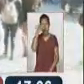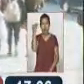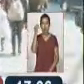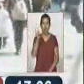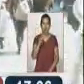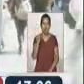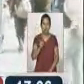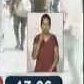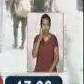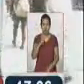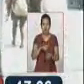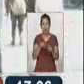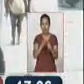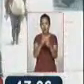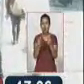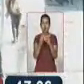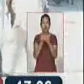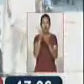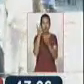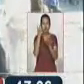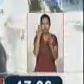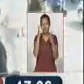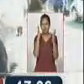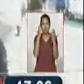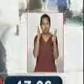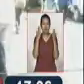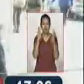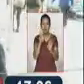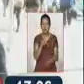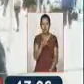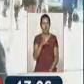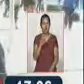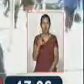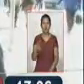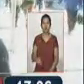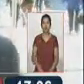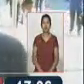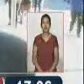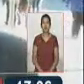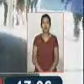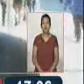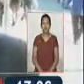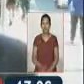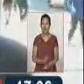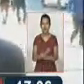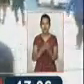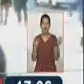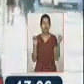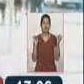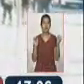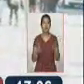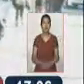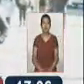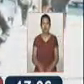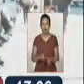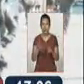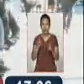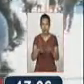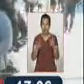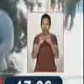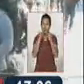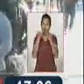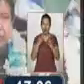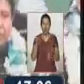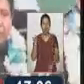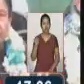Comunidad Ciudadana? No lo conozco. ¿Bolivia dice no? No. ¿MNR? Peor. ¿UCS? Nada. Nada, no. Deberían informarnos, ¿qué dice